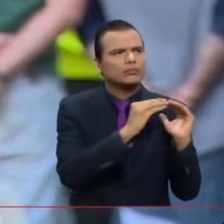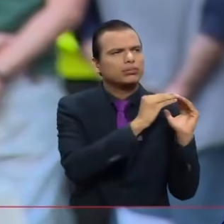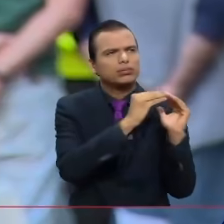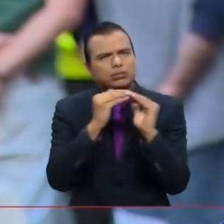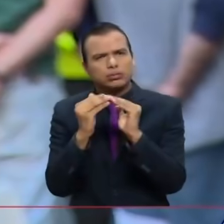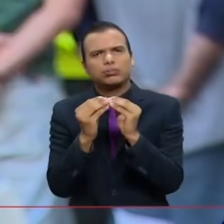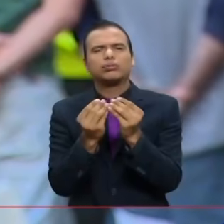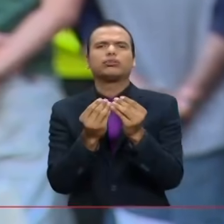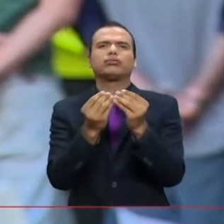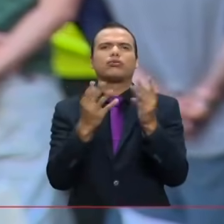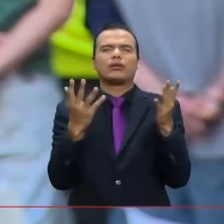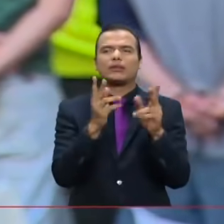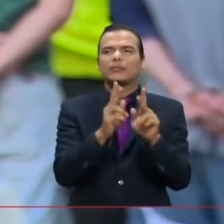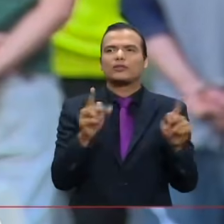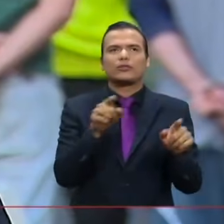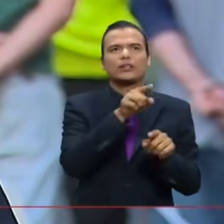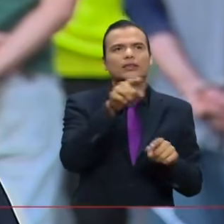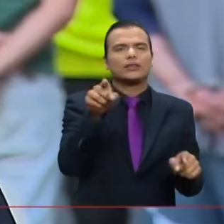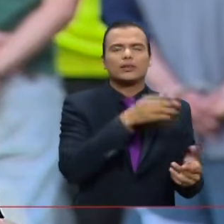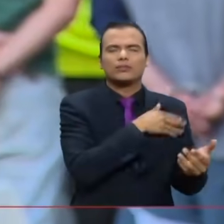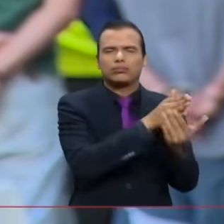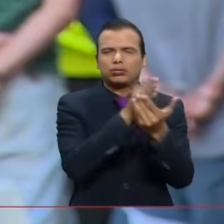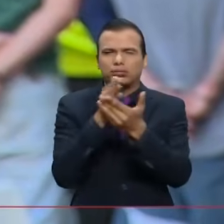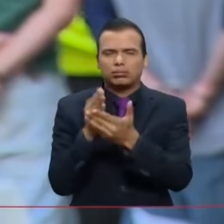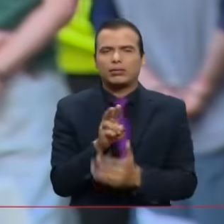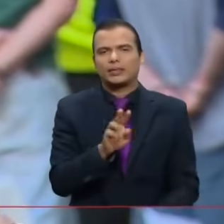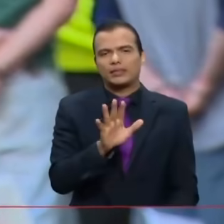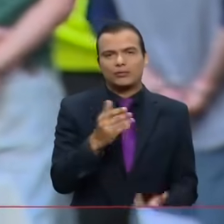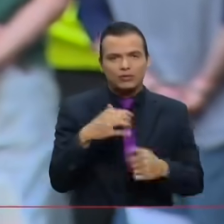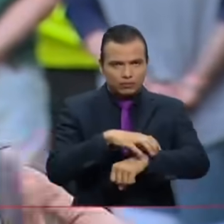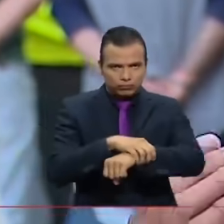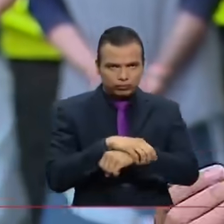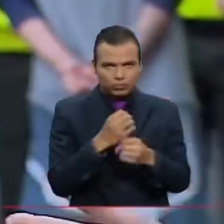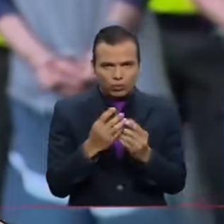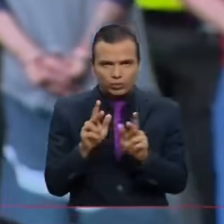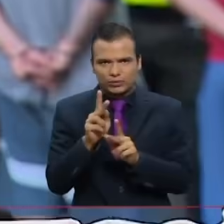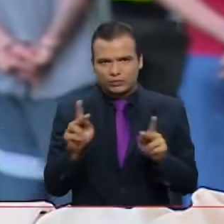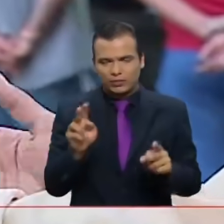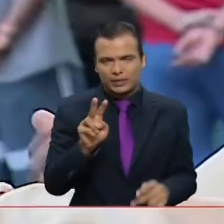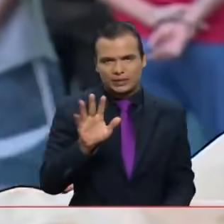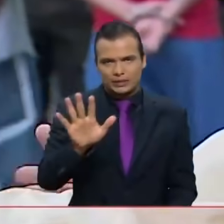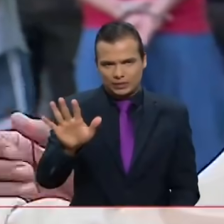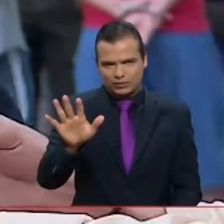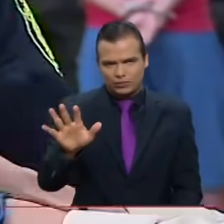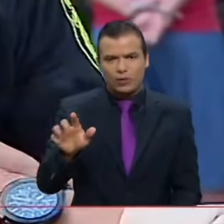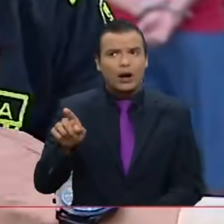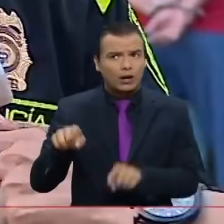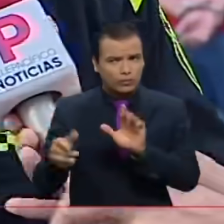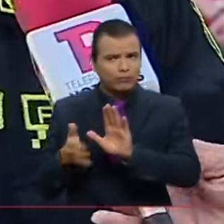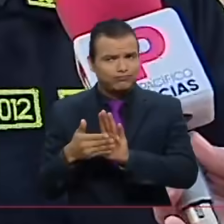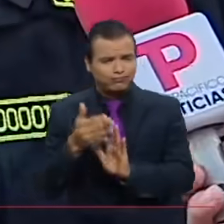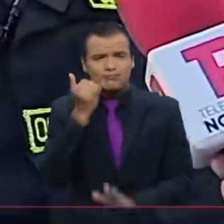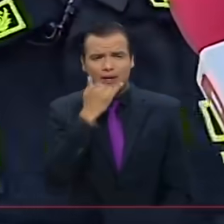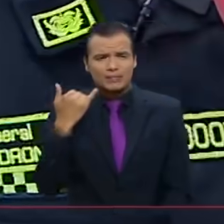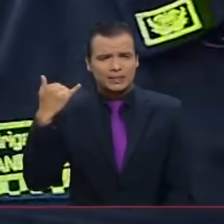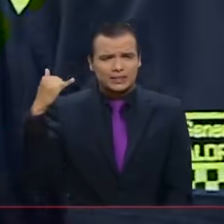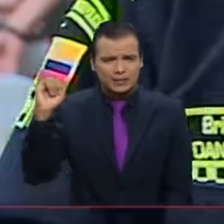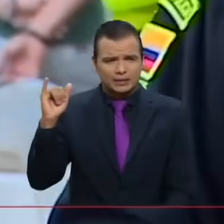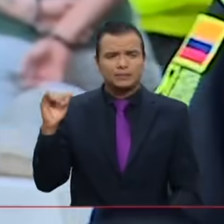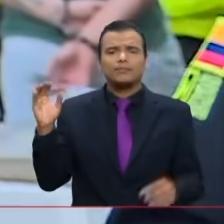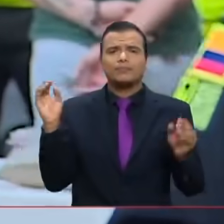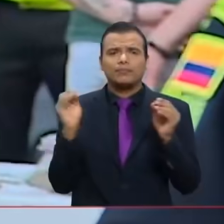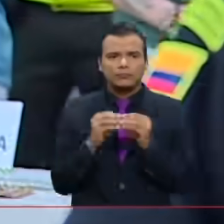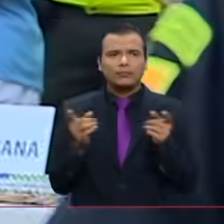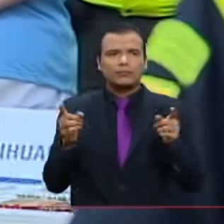personas capturadas, entre ellas 20 por orden judicial, 5 en flagrancia y una imputación. E igualmente se nos generaron allí